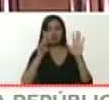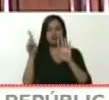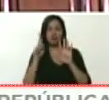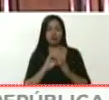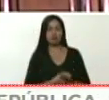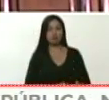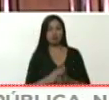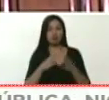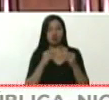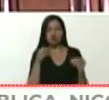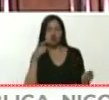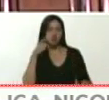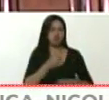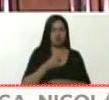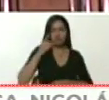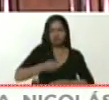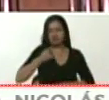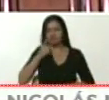Todas las amenazas,